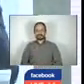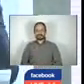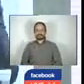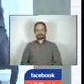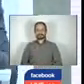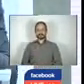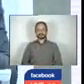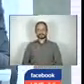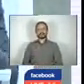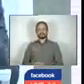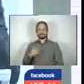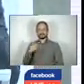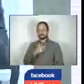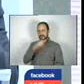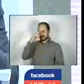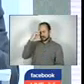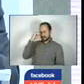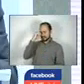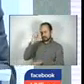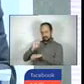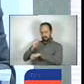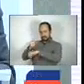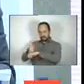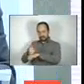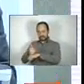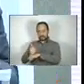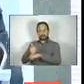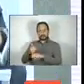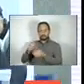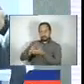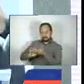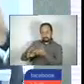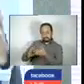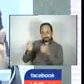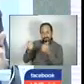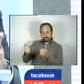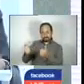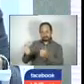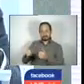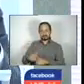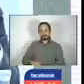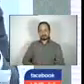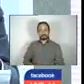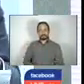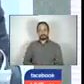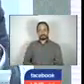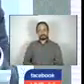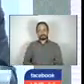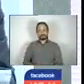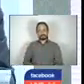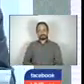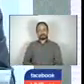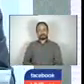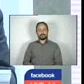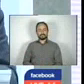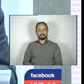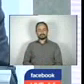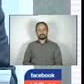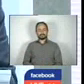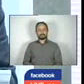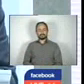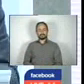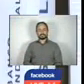Creando empleos bien pagados, invirtiendo en infraestructura estratégica,